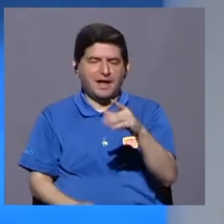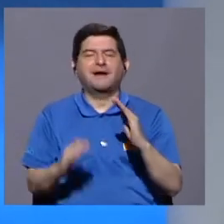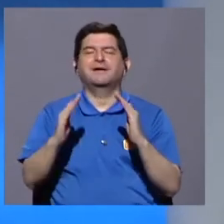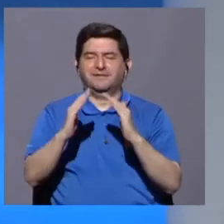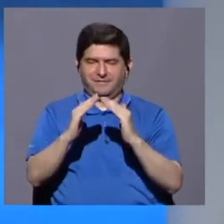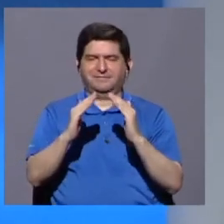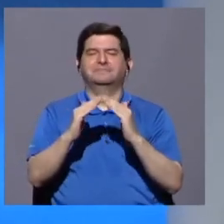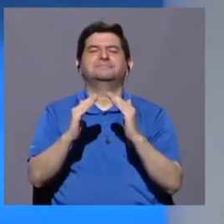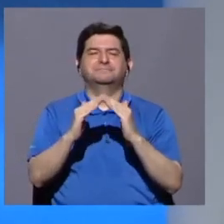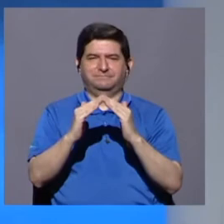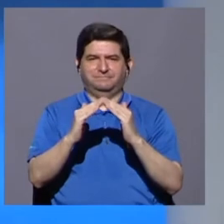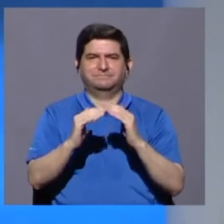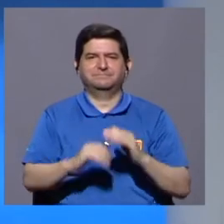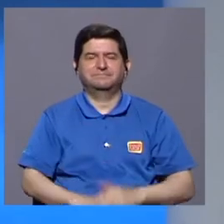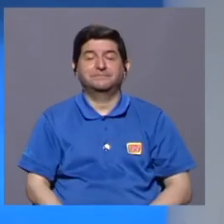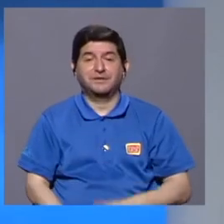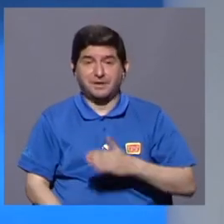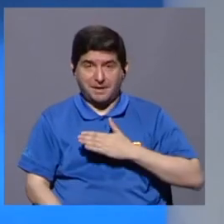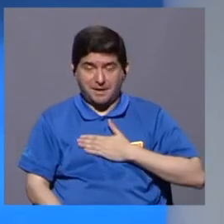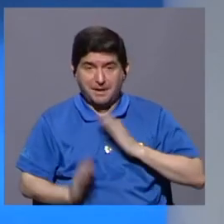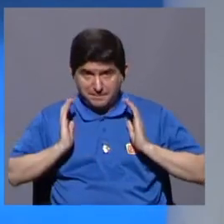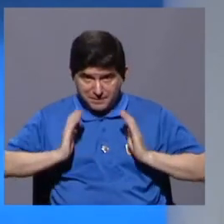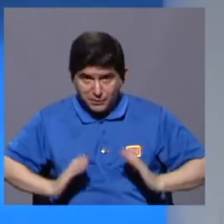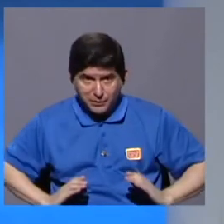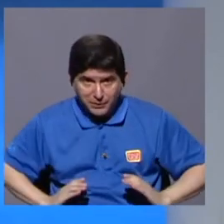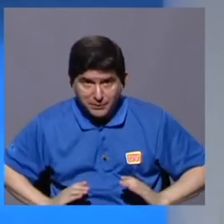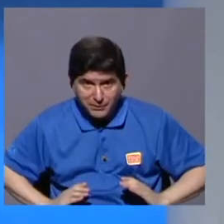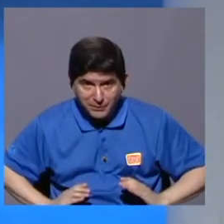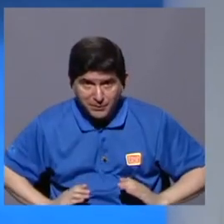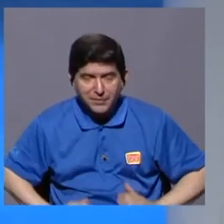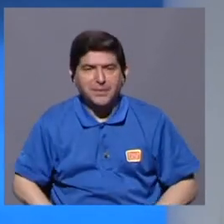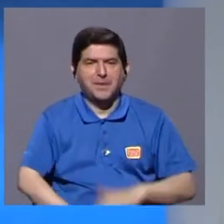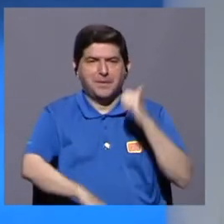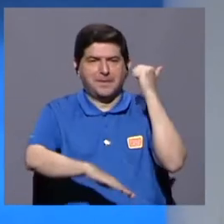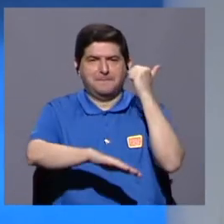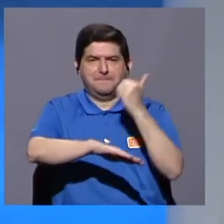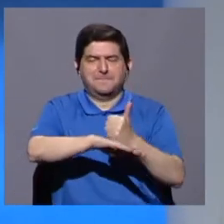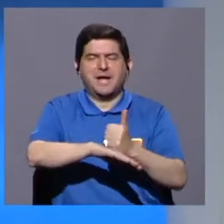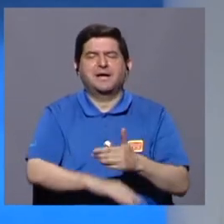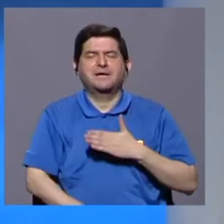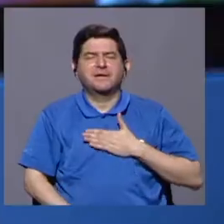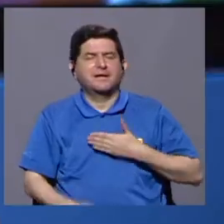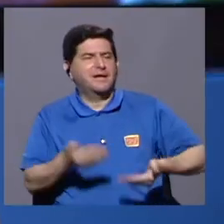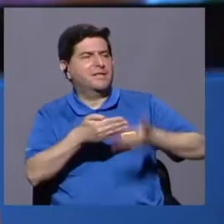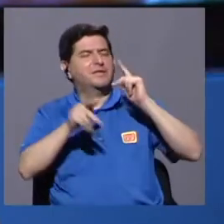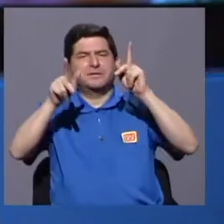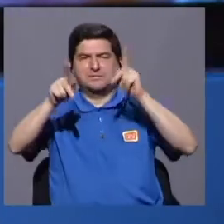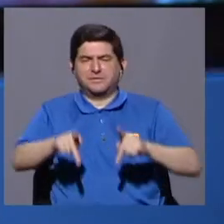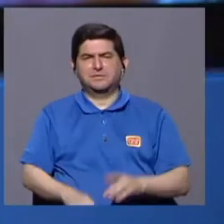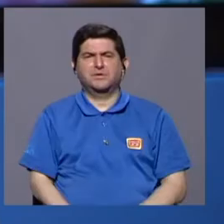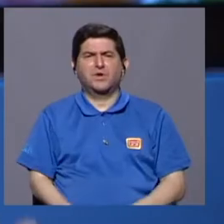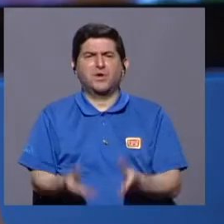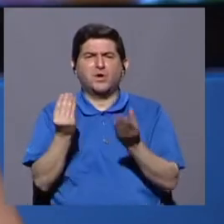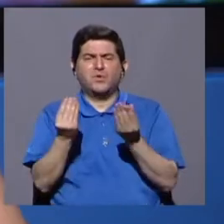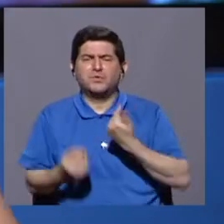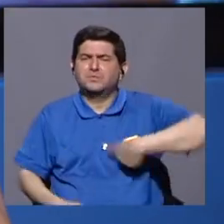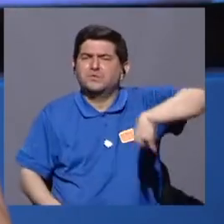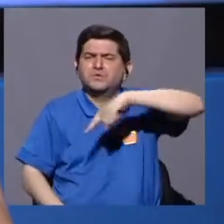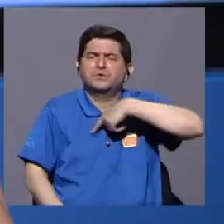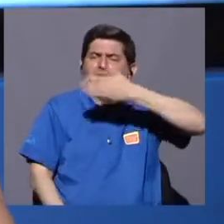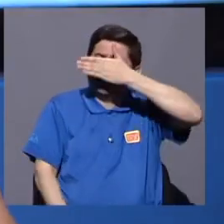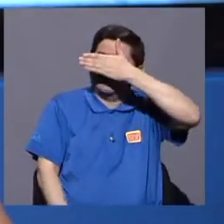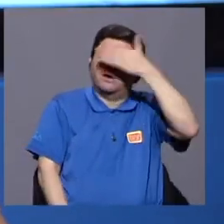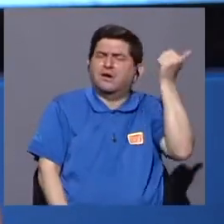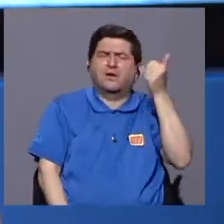ellos. Traigo en mi cuerpo las marcas de mis ancestros. Y aunque muchos de nosotros hemos